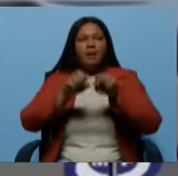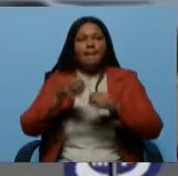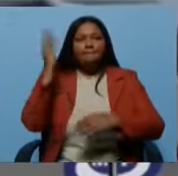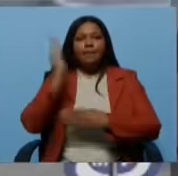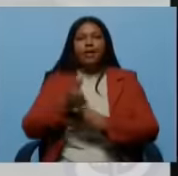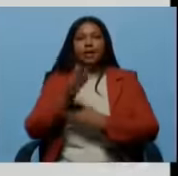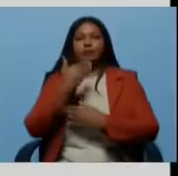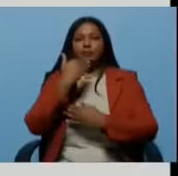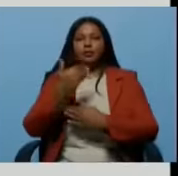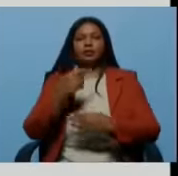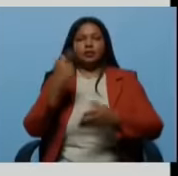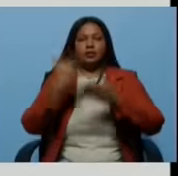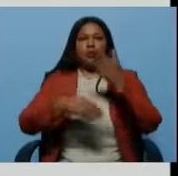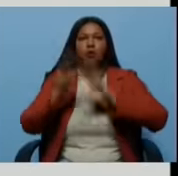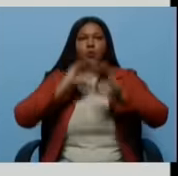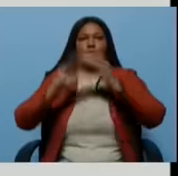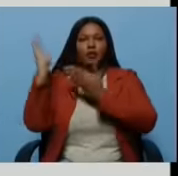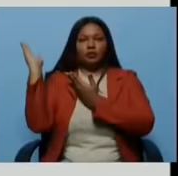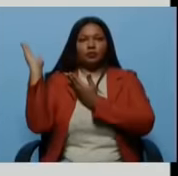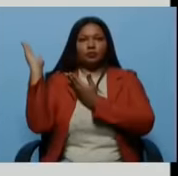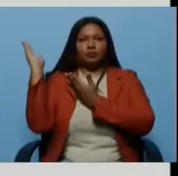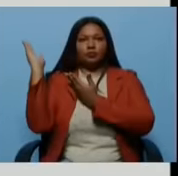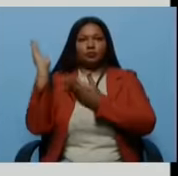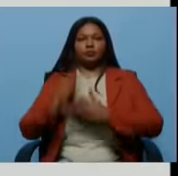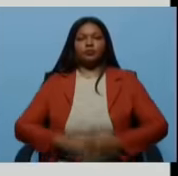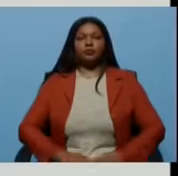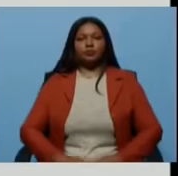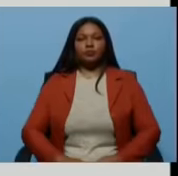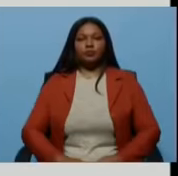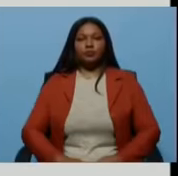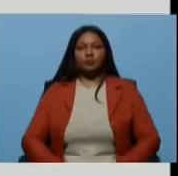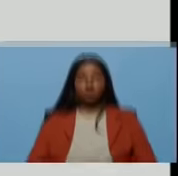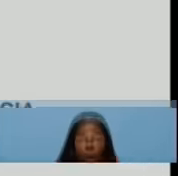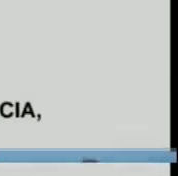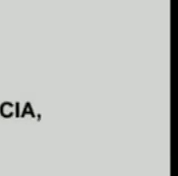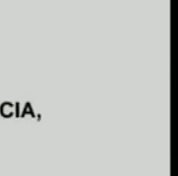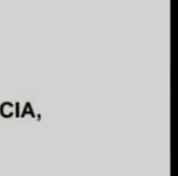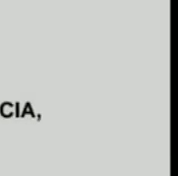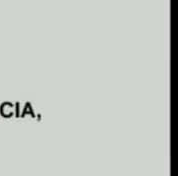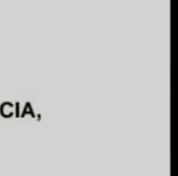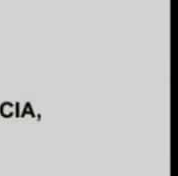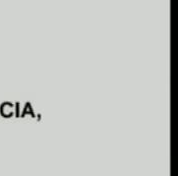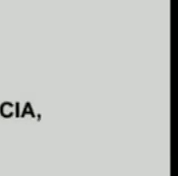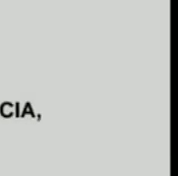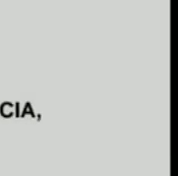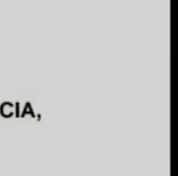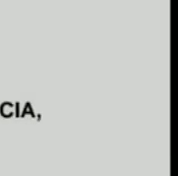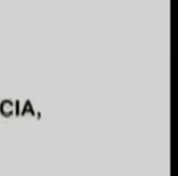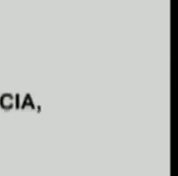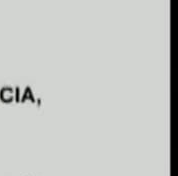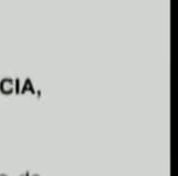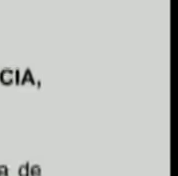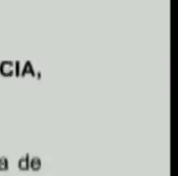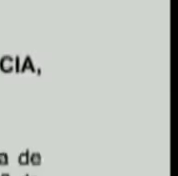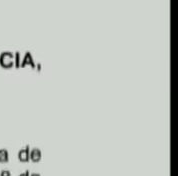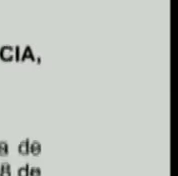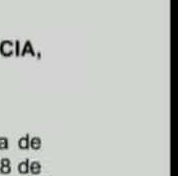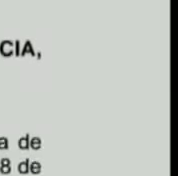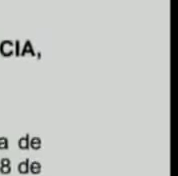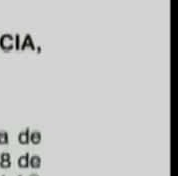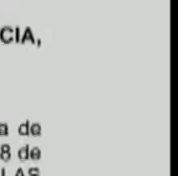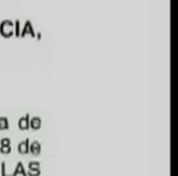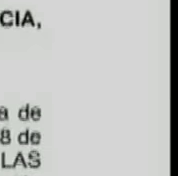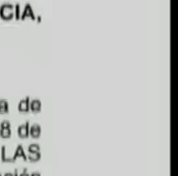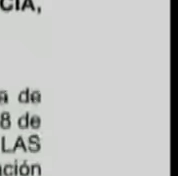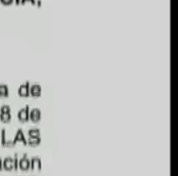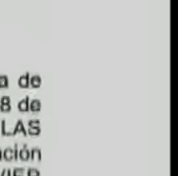y emite el siguiente comunicado. Vamos a leerlo y vamos a darle lectura. Dice de la siguiente manera, dice así. Sala de Casación Penal